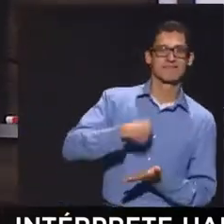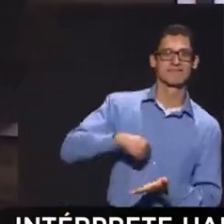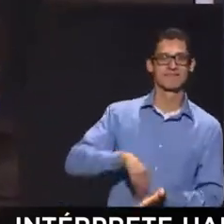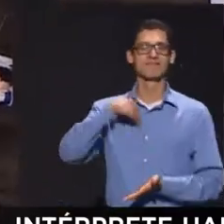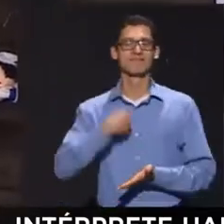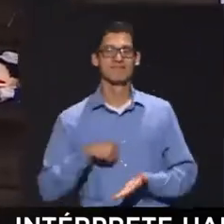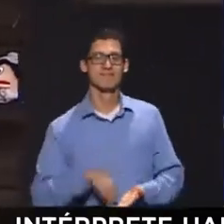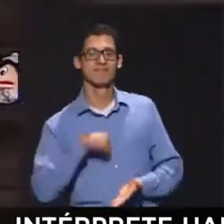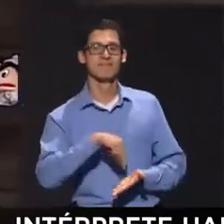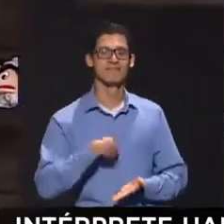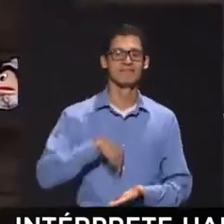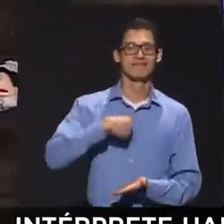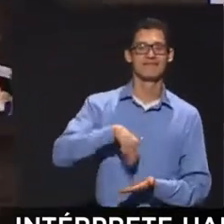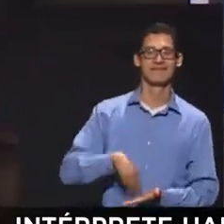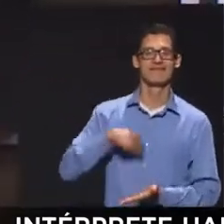Luz a bailar también.